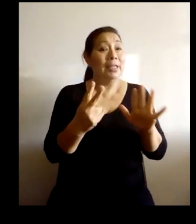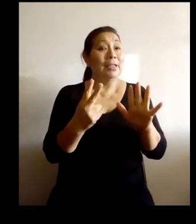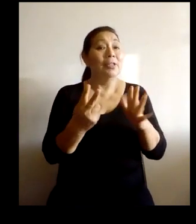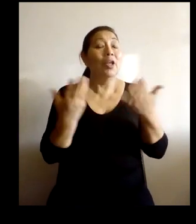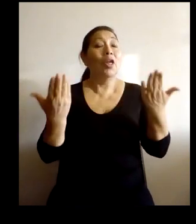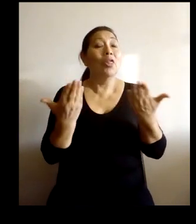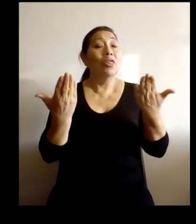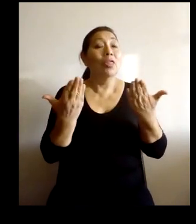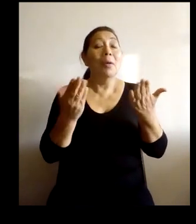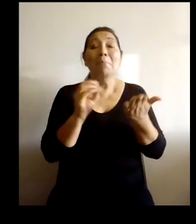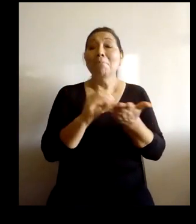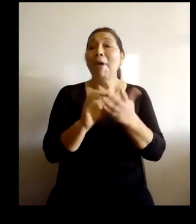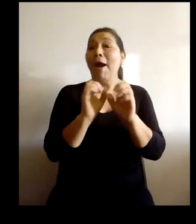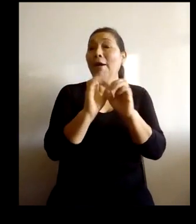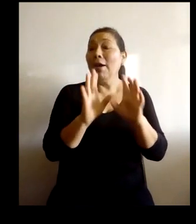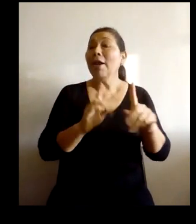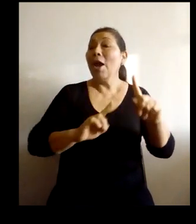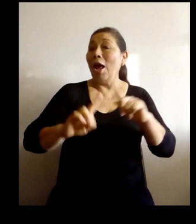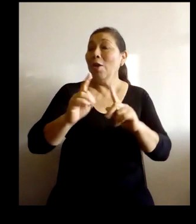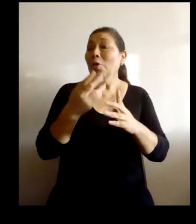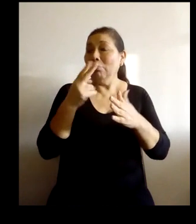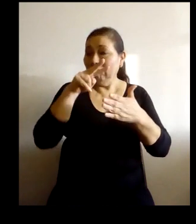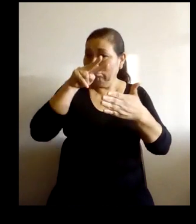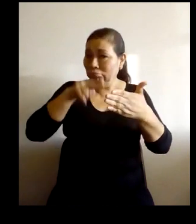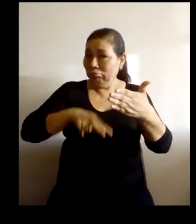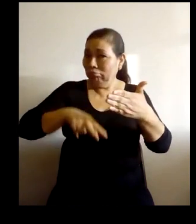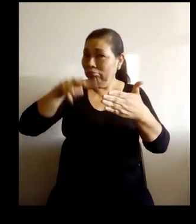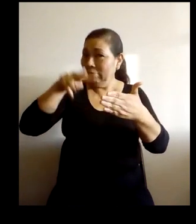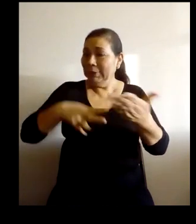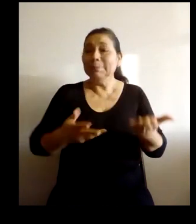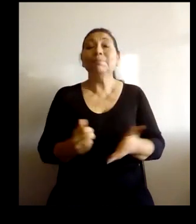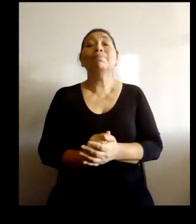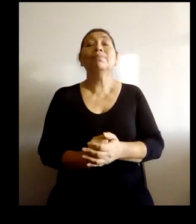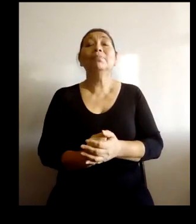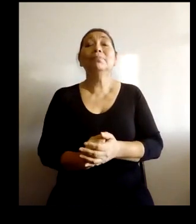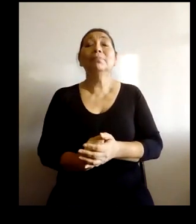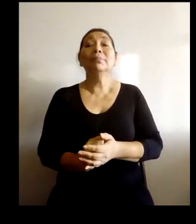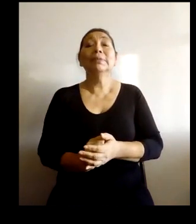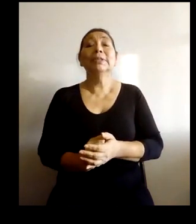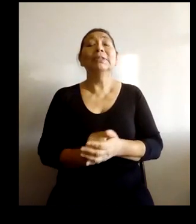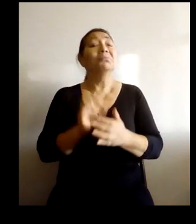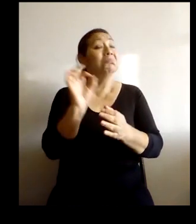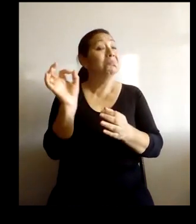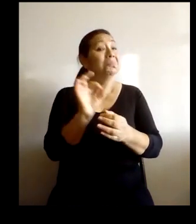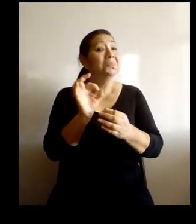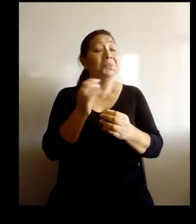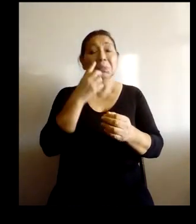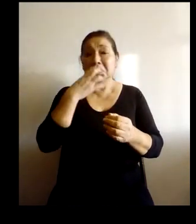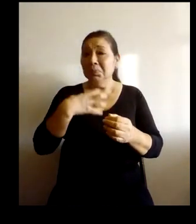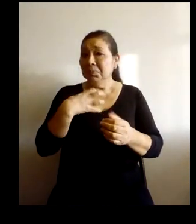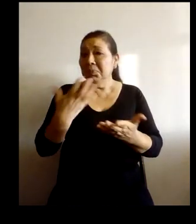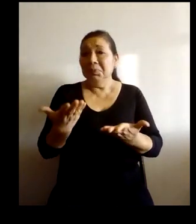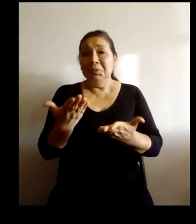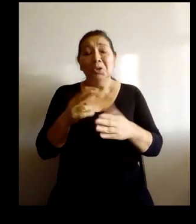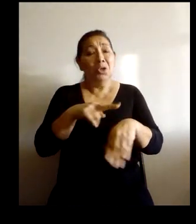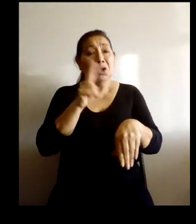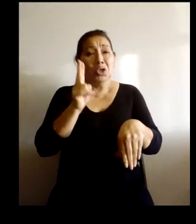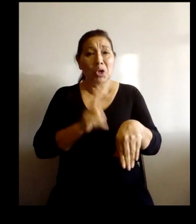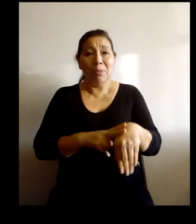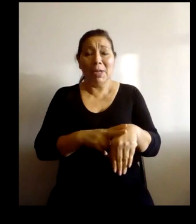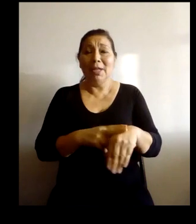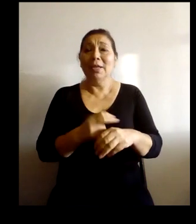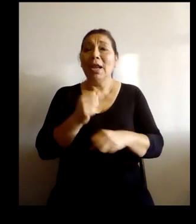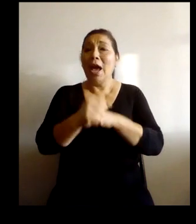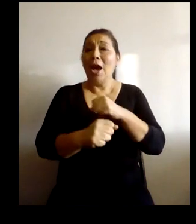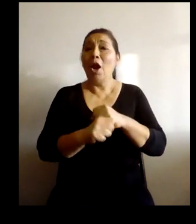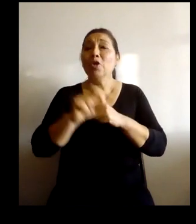2017, se establece con absoluta claridad algo. Y revisen, por favor, capacidad sin neumoconiosis y capacidad normal,